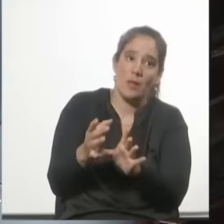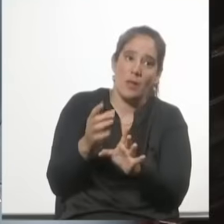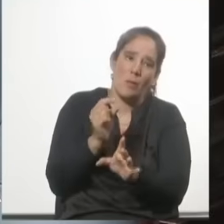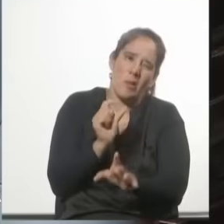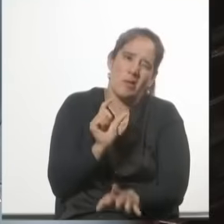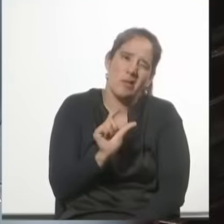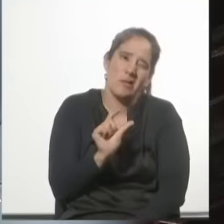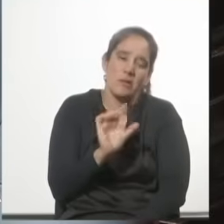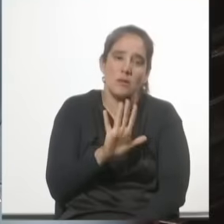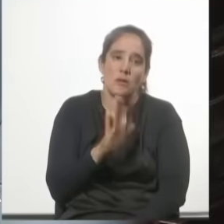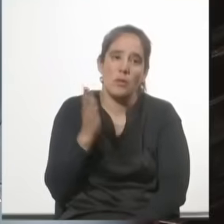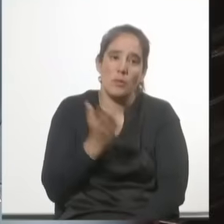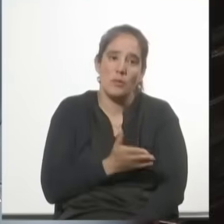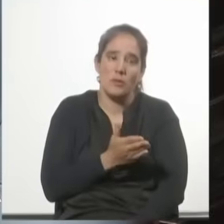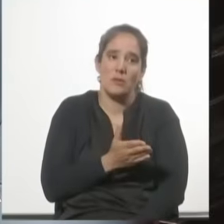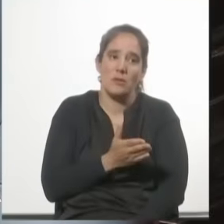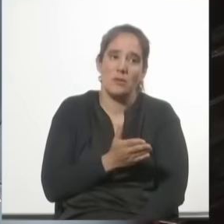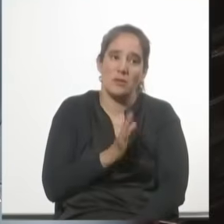pequeño